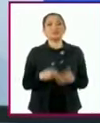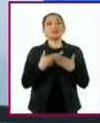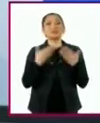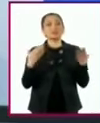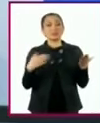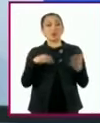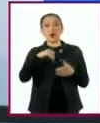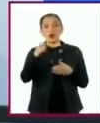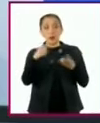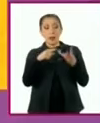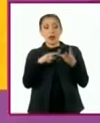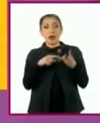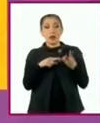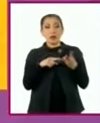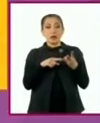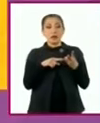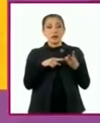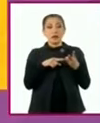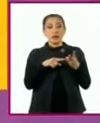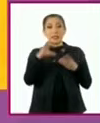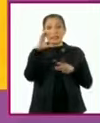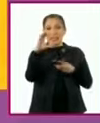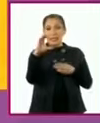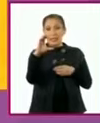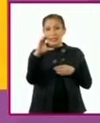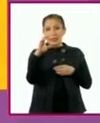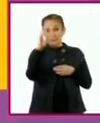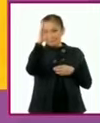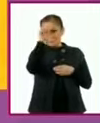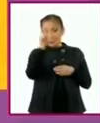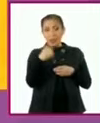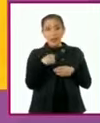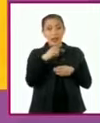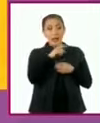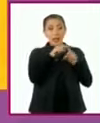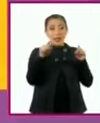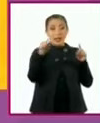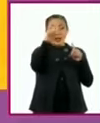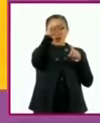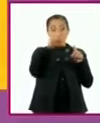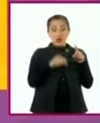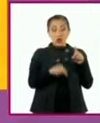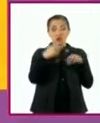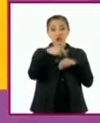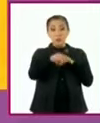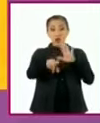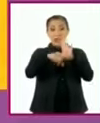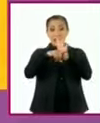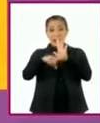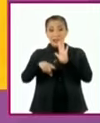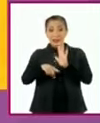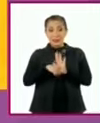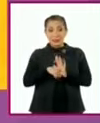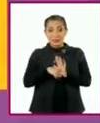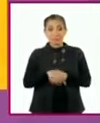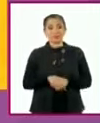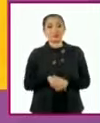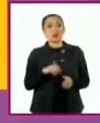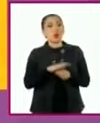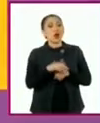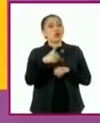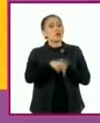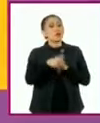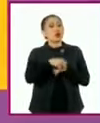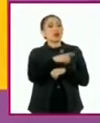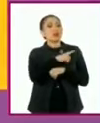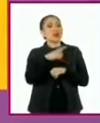Ahora vayamos al problema del inciso C. El divisor y el cociente son números negativos. ¿Qué tipo de número